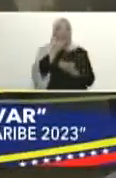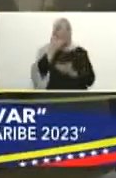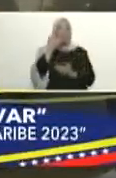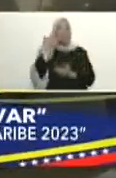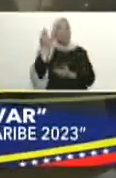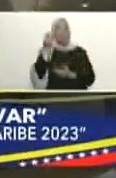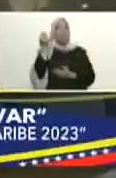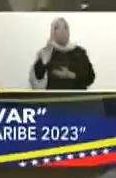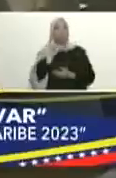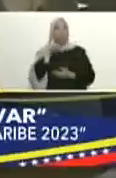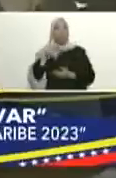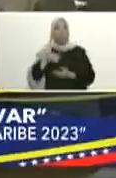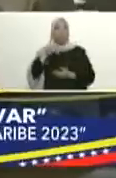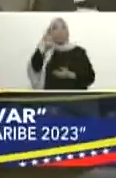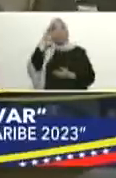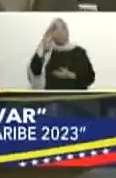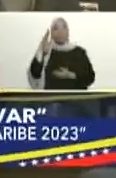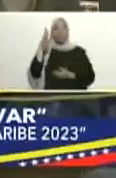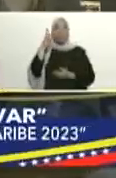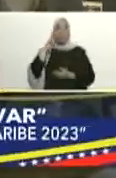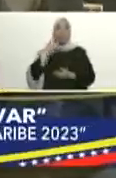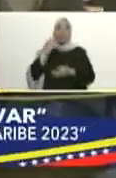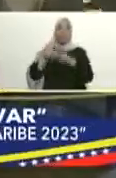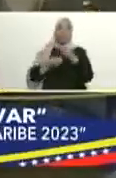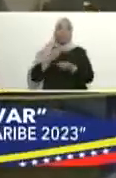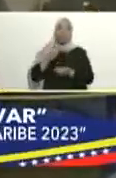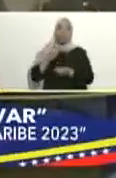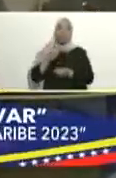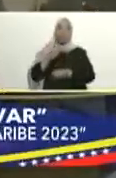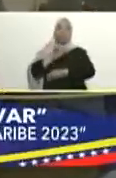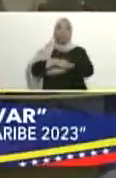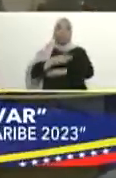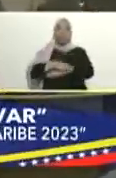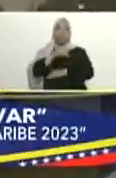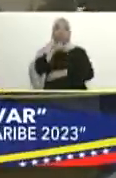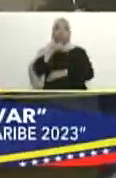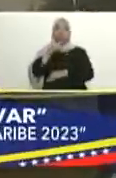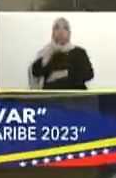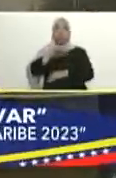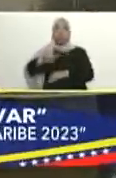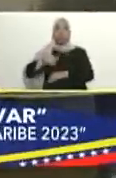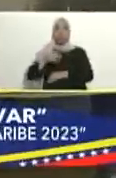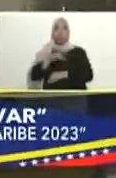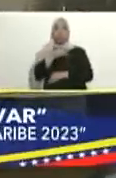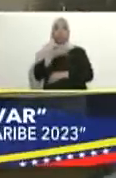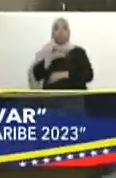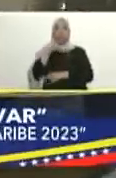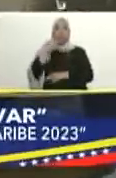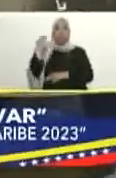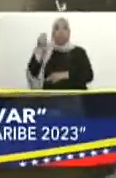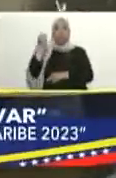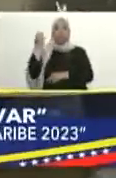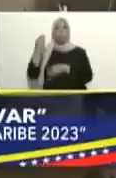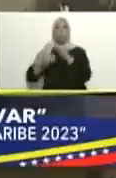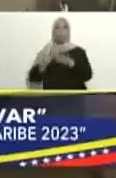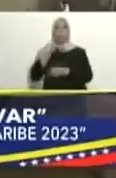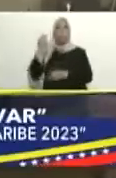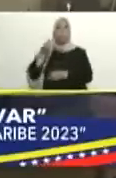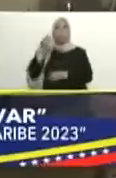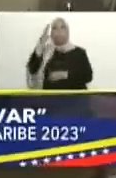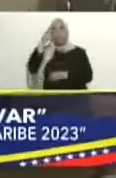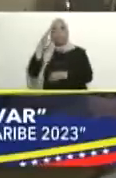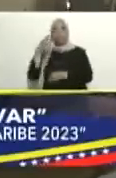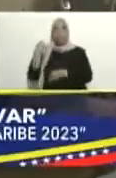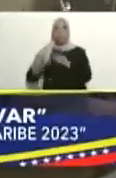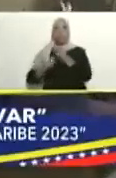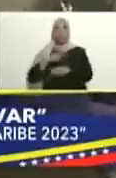y nuestra Fuerza Armada Nacional Bolivariana, y lo digo como comandante en jefe, nos sentimos orgullosos de esta juventud militar que